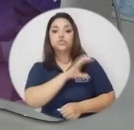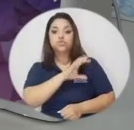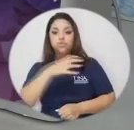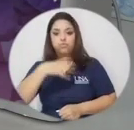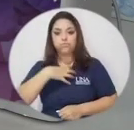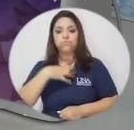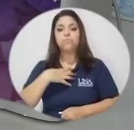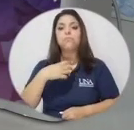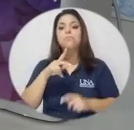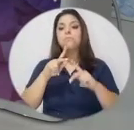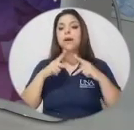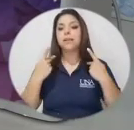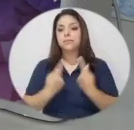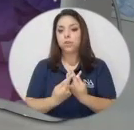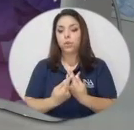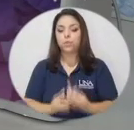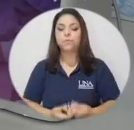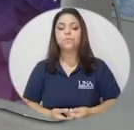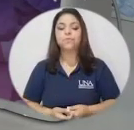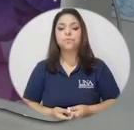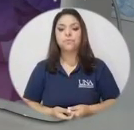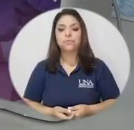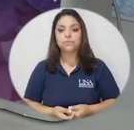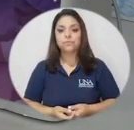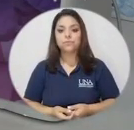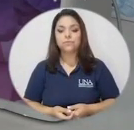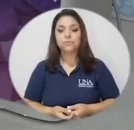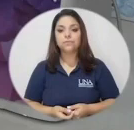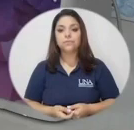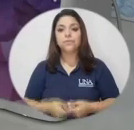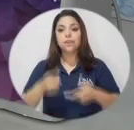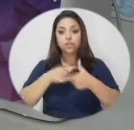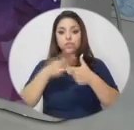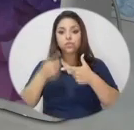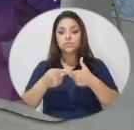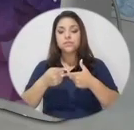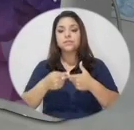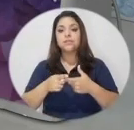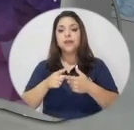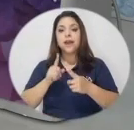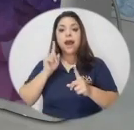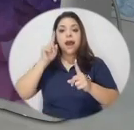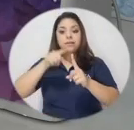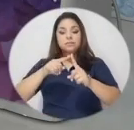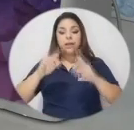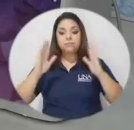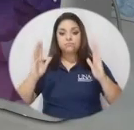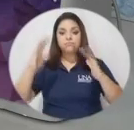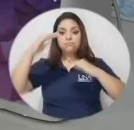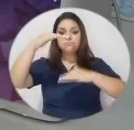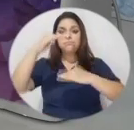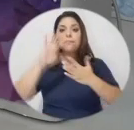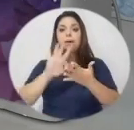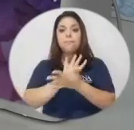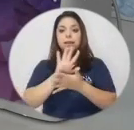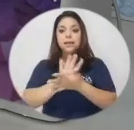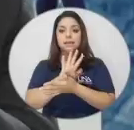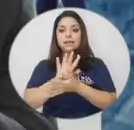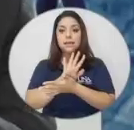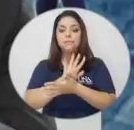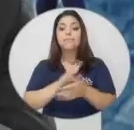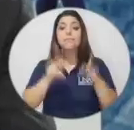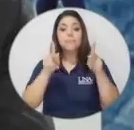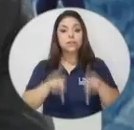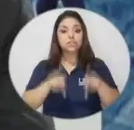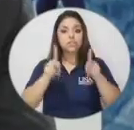Esto ha llegado a tanto que en la papeleta las personas, pese a que saben que van a votar